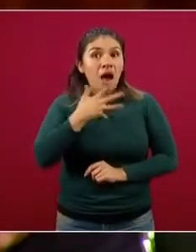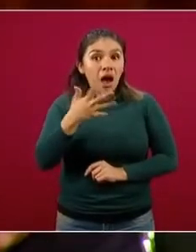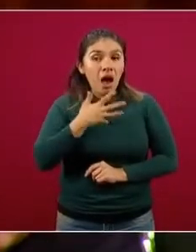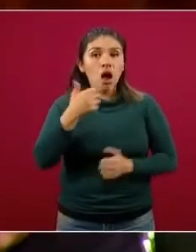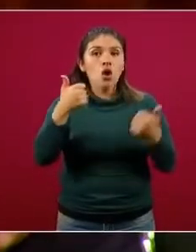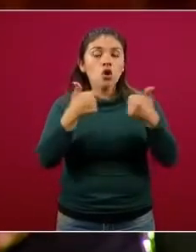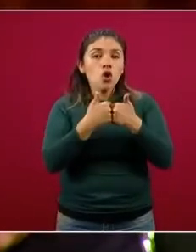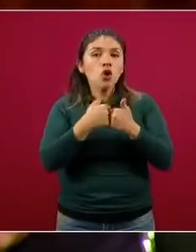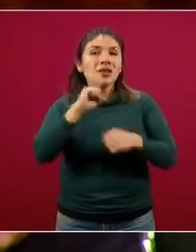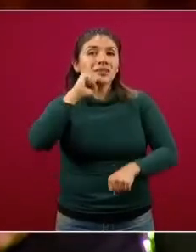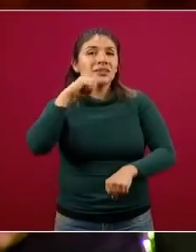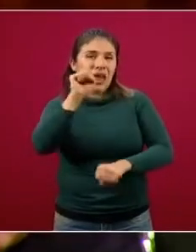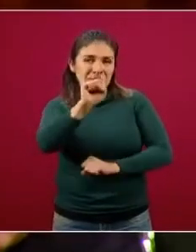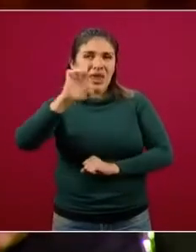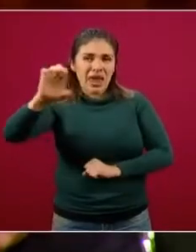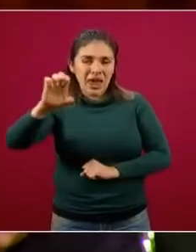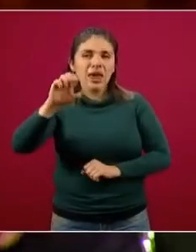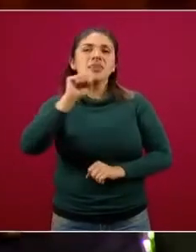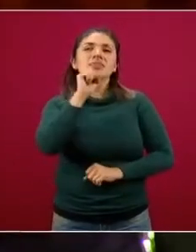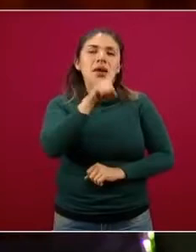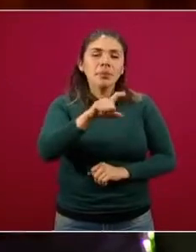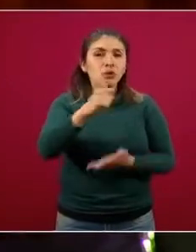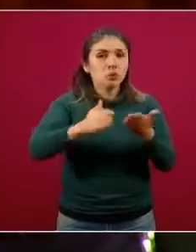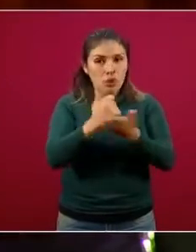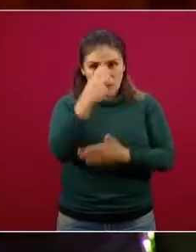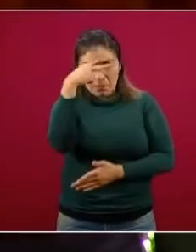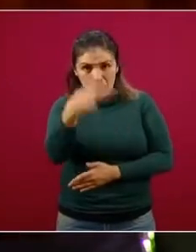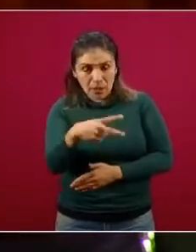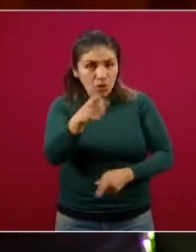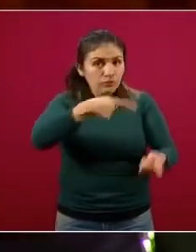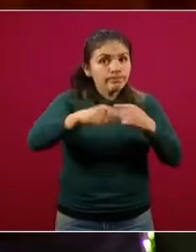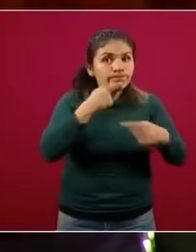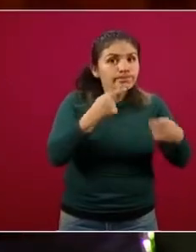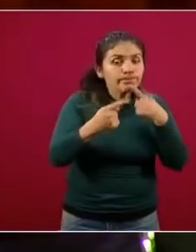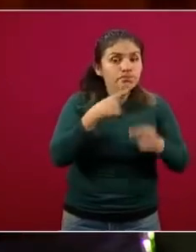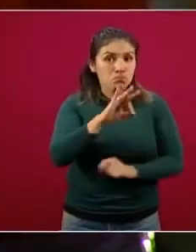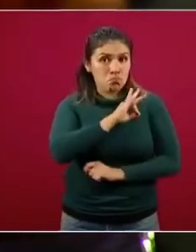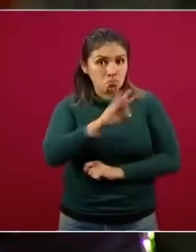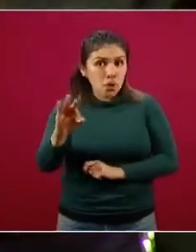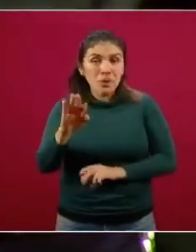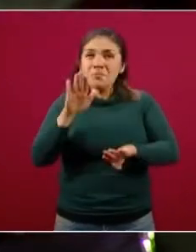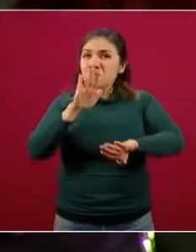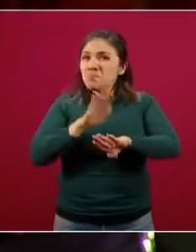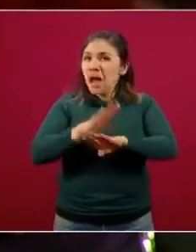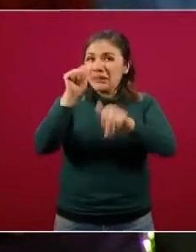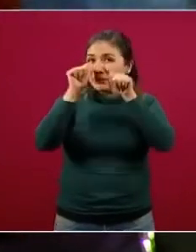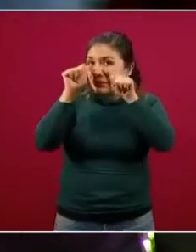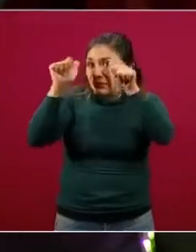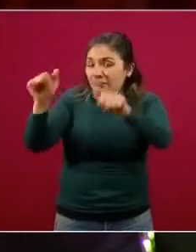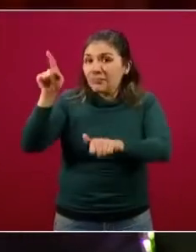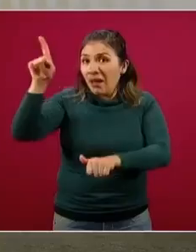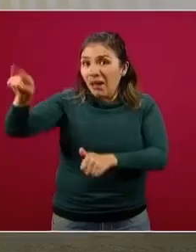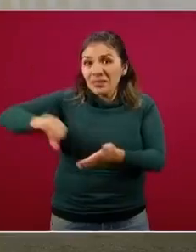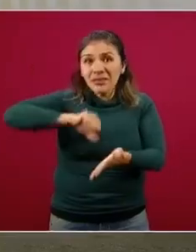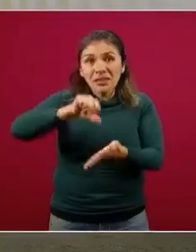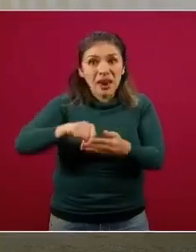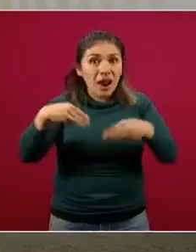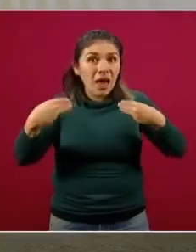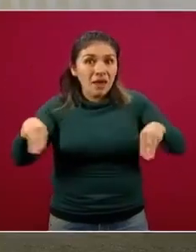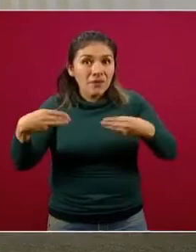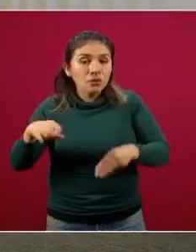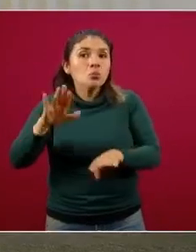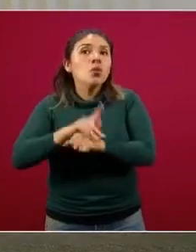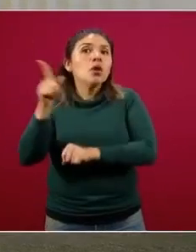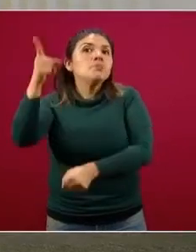de Economía e incluso las autoridades de la Ciudad de México se pudiera poner especial atención en la SEDA por su condición